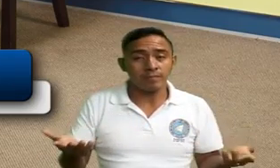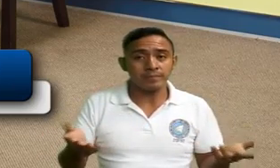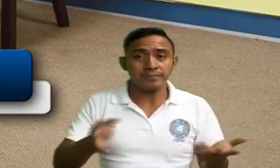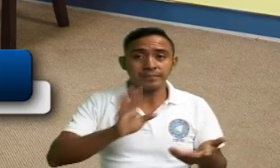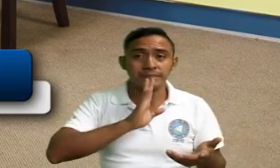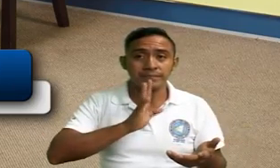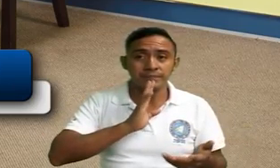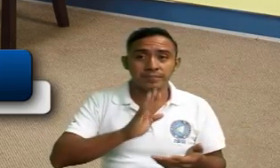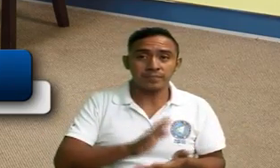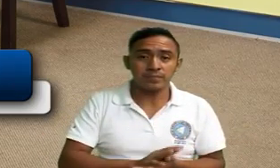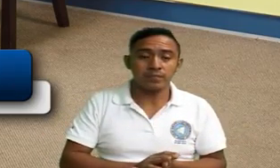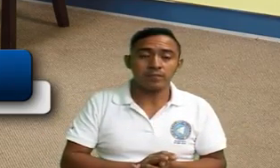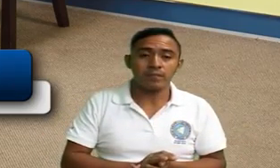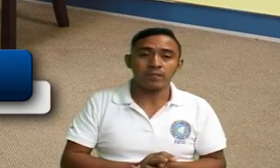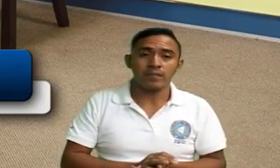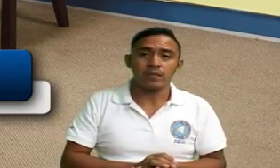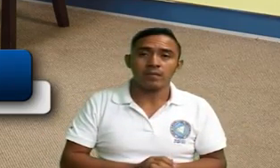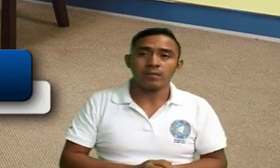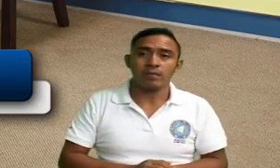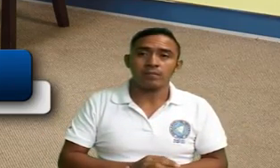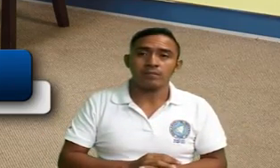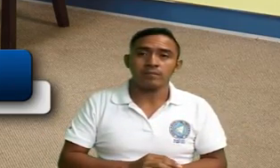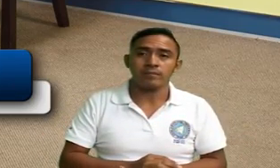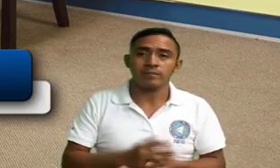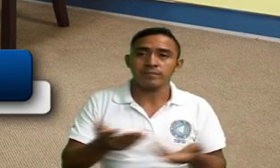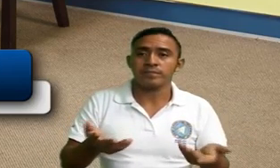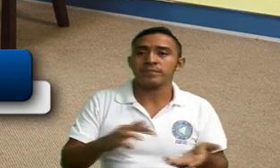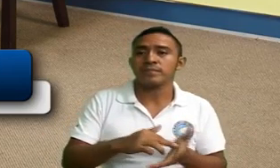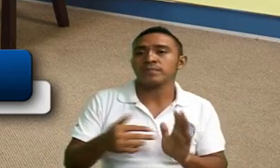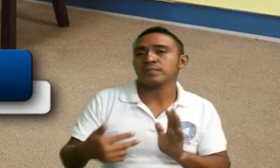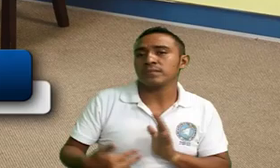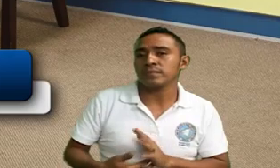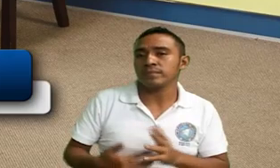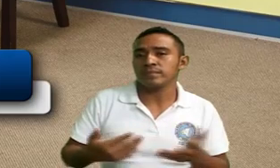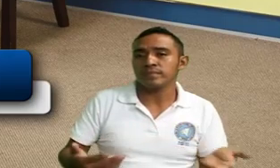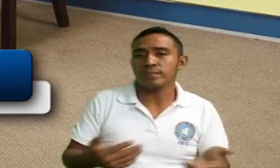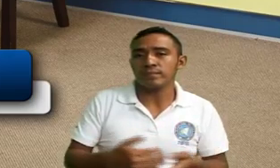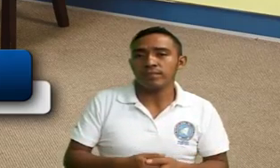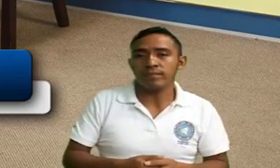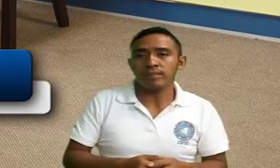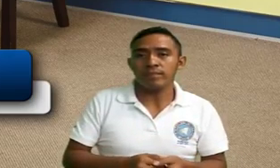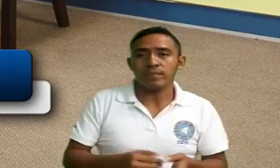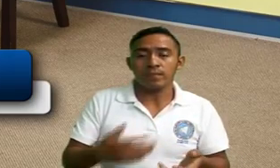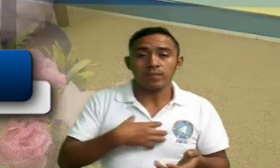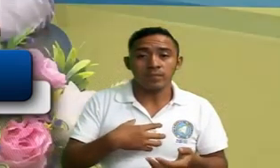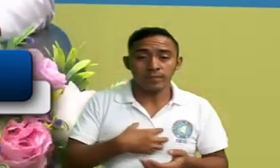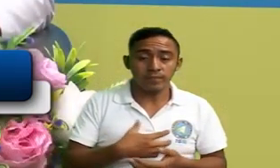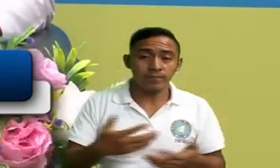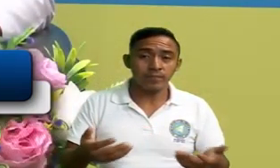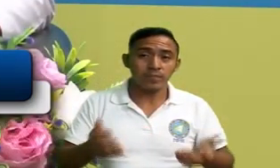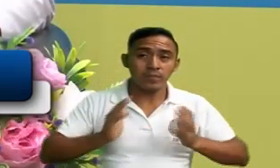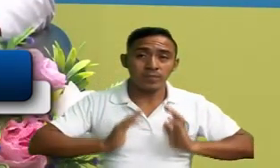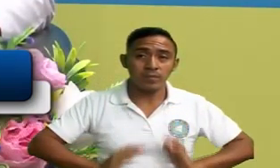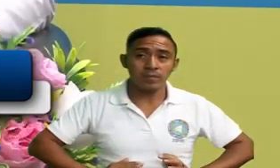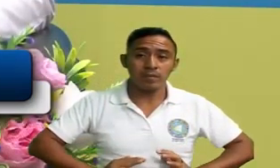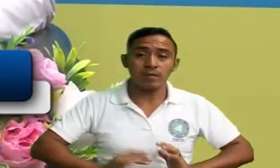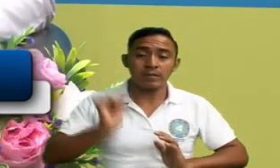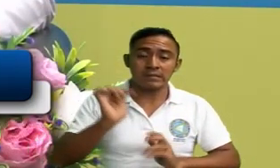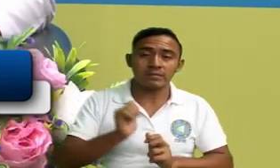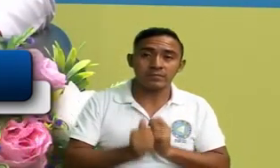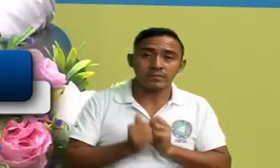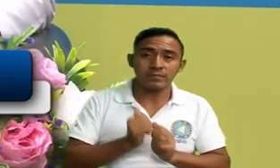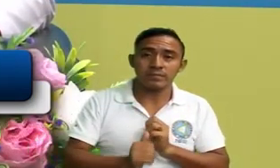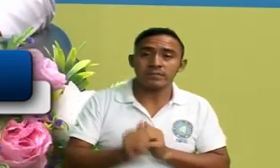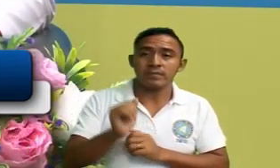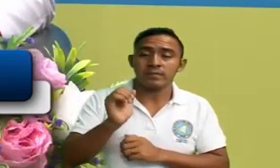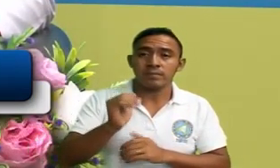vista etiológico o qué es lo que produce realmente en el organismo este síndrome premenstrual, al